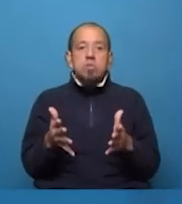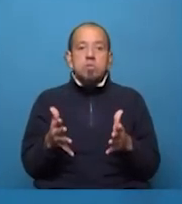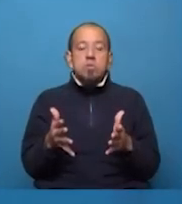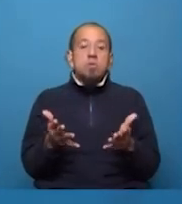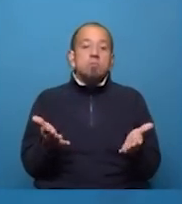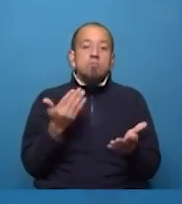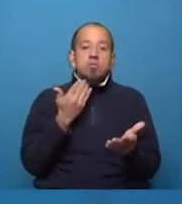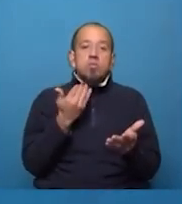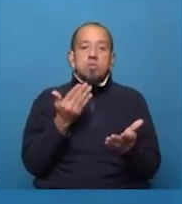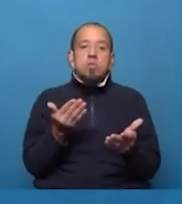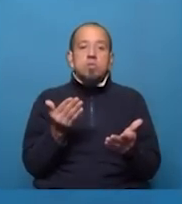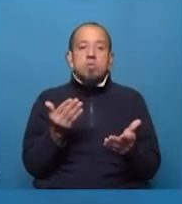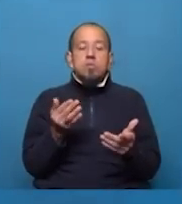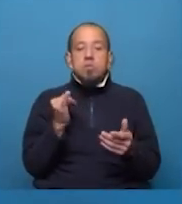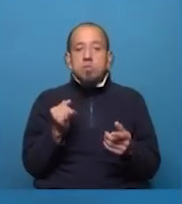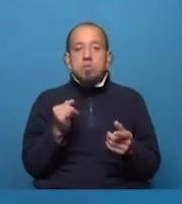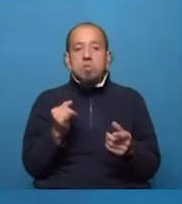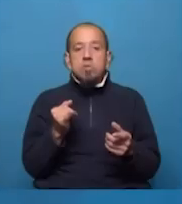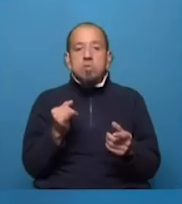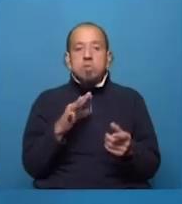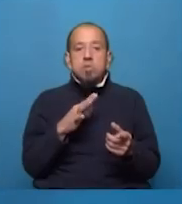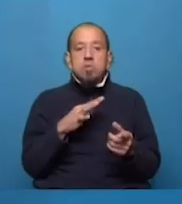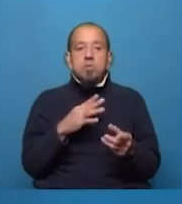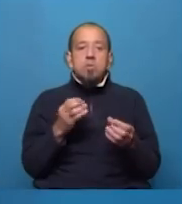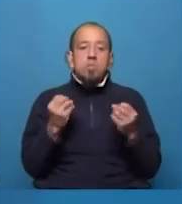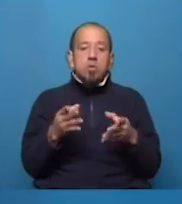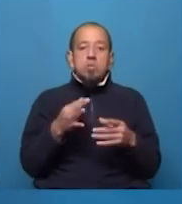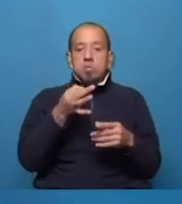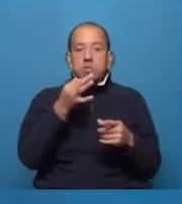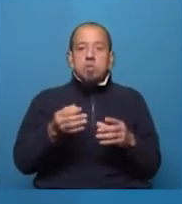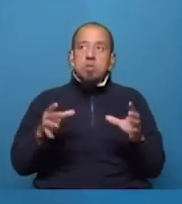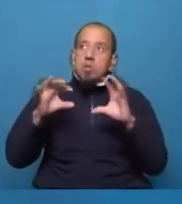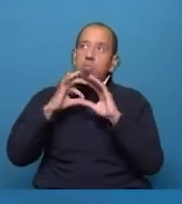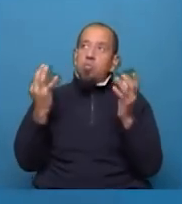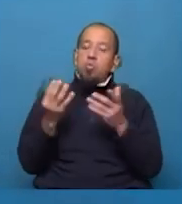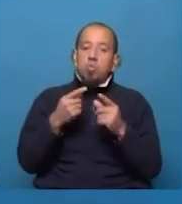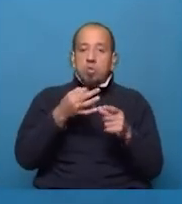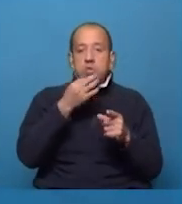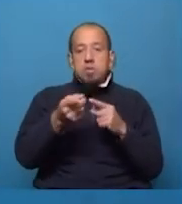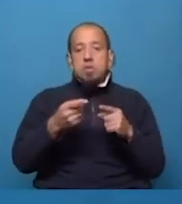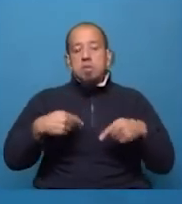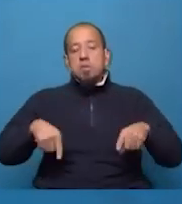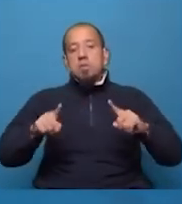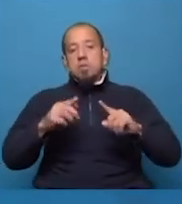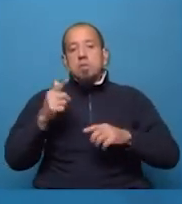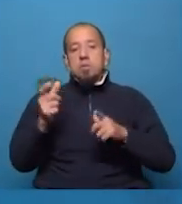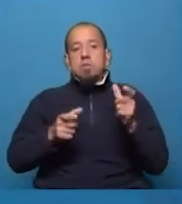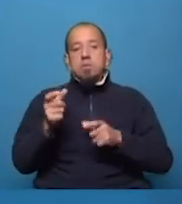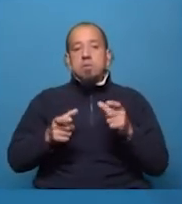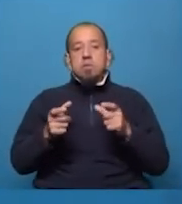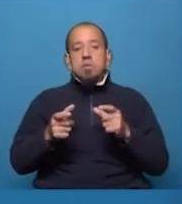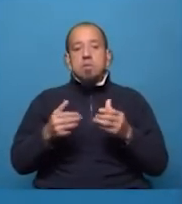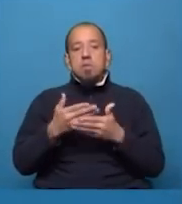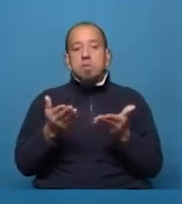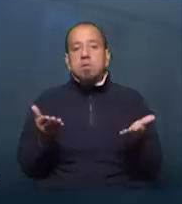lavado No sé lo que es seguro que vino lavado Porque si vos decís eso en el mundo de hoy y los tipos están la cancha